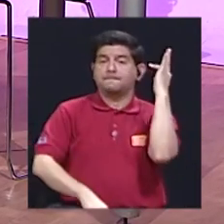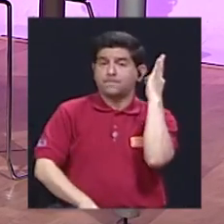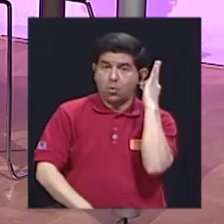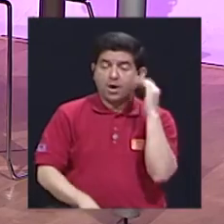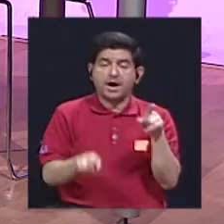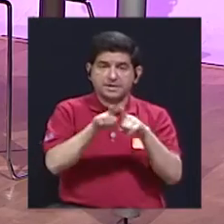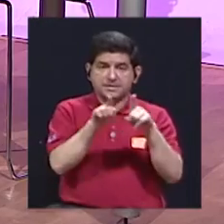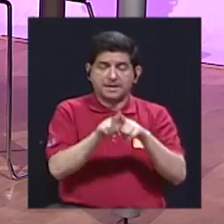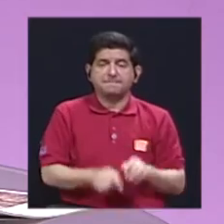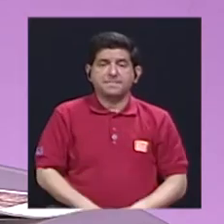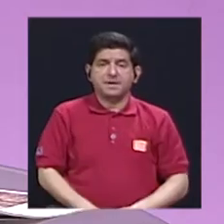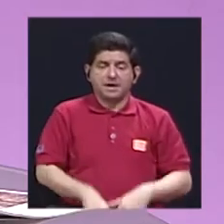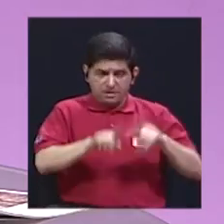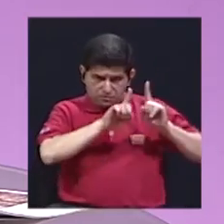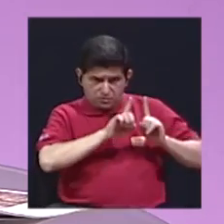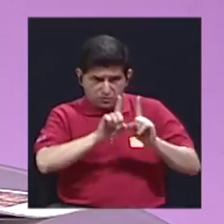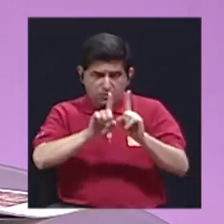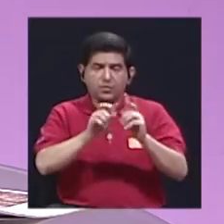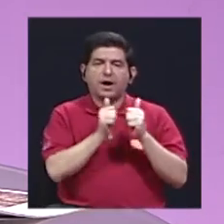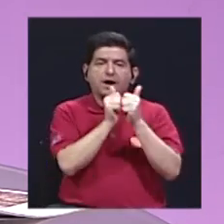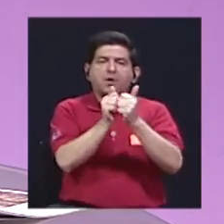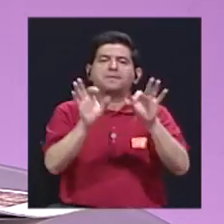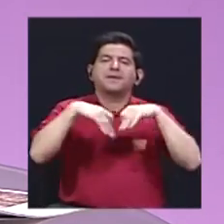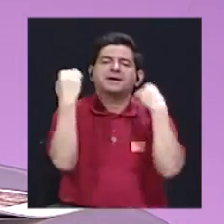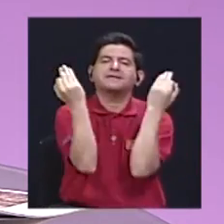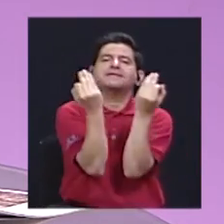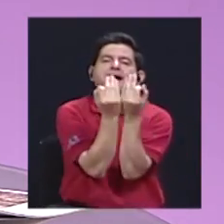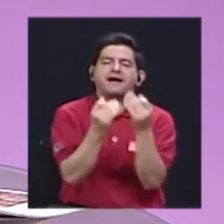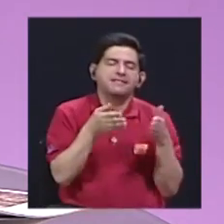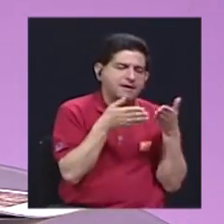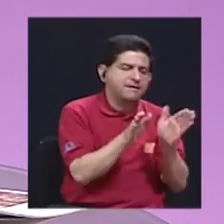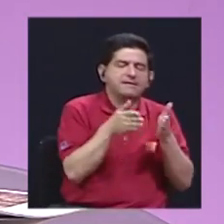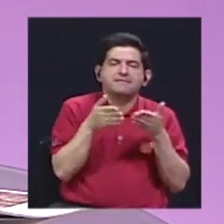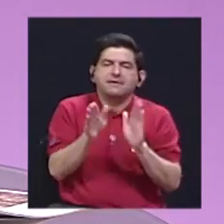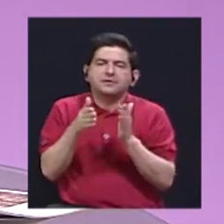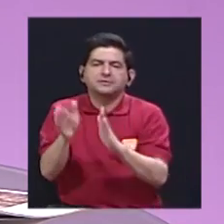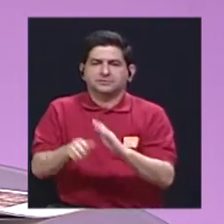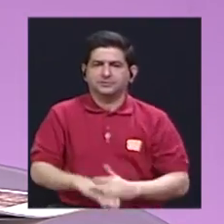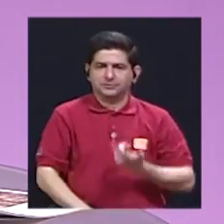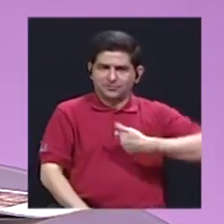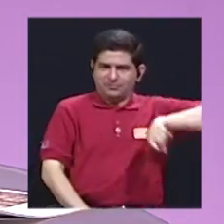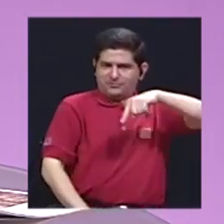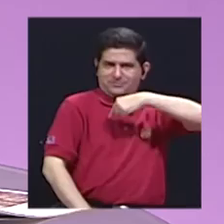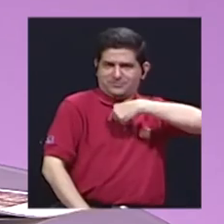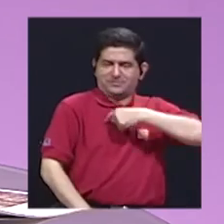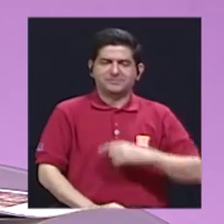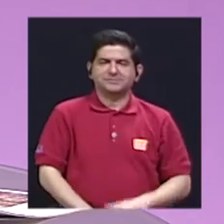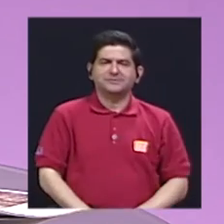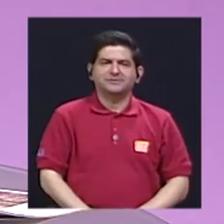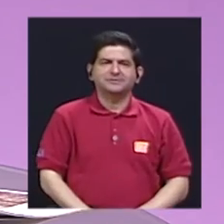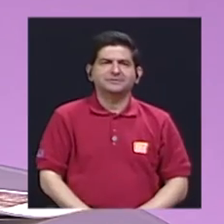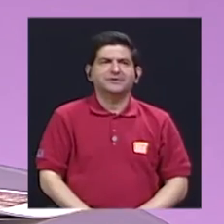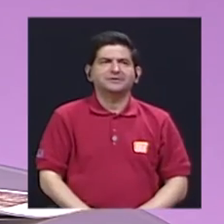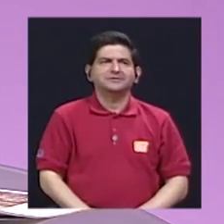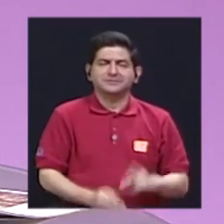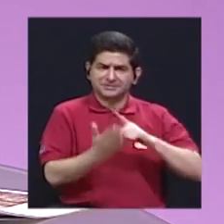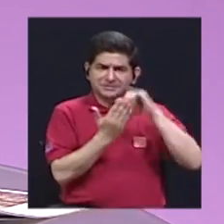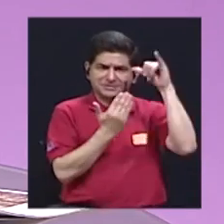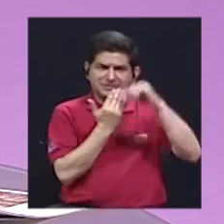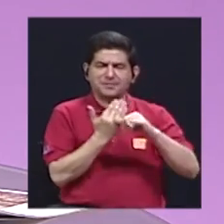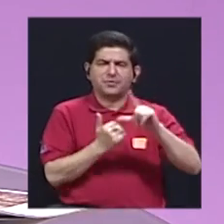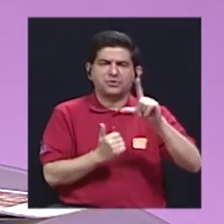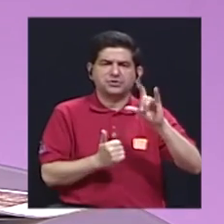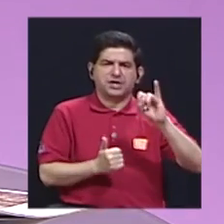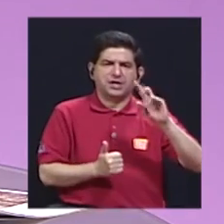camina a la par con su familia con sus hijos nosotros este del proyecto